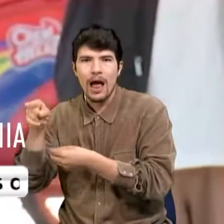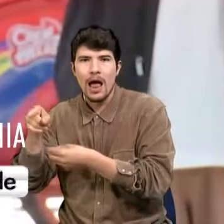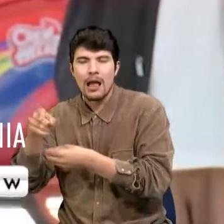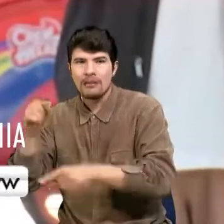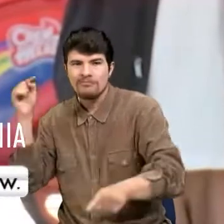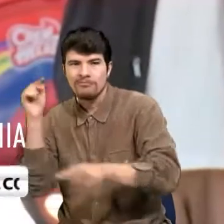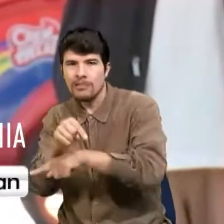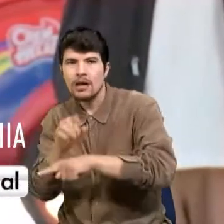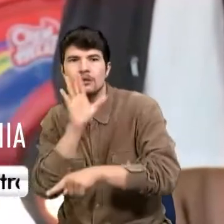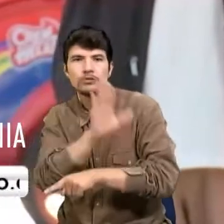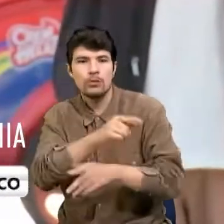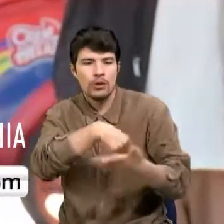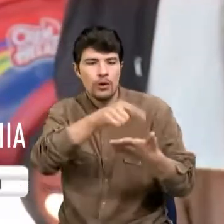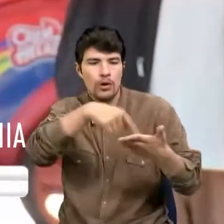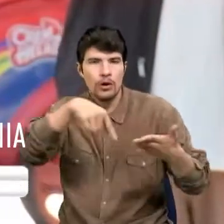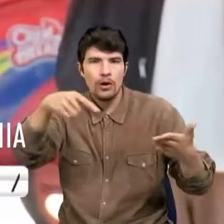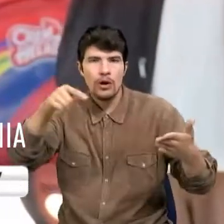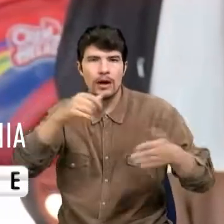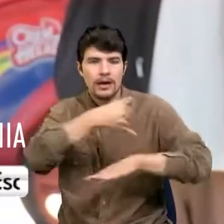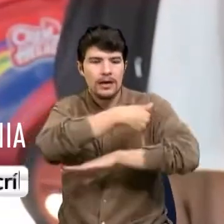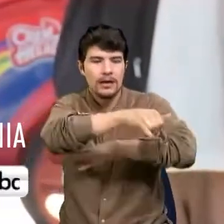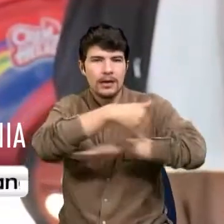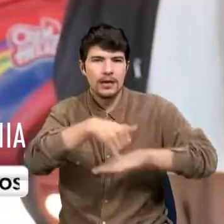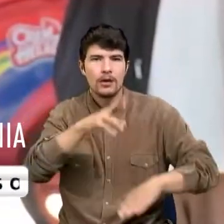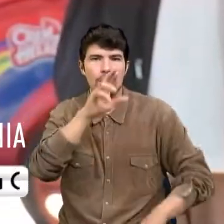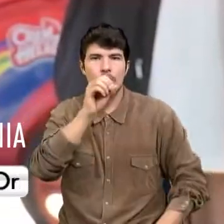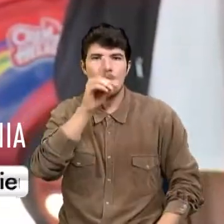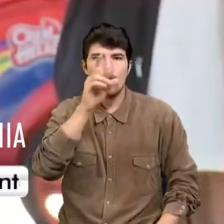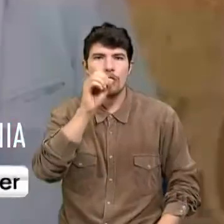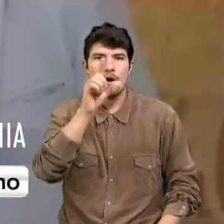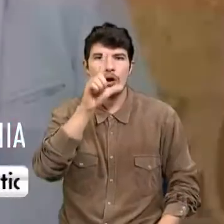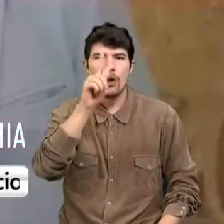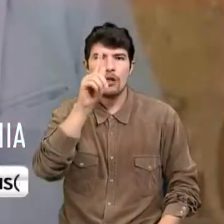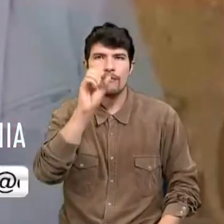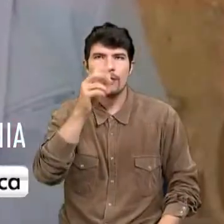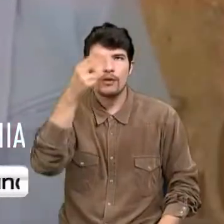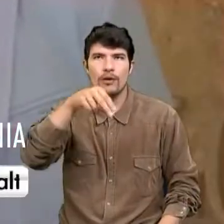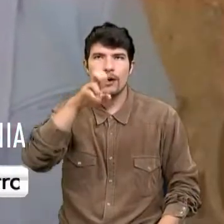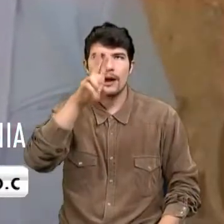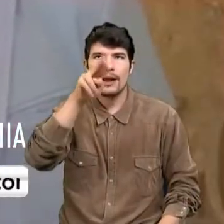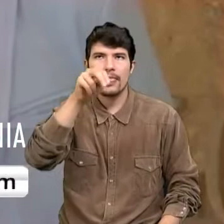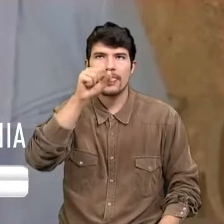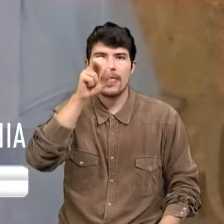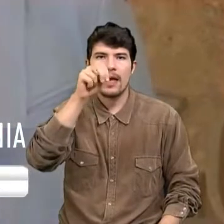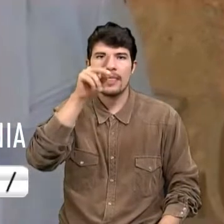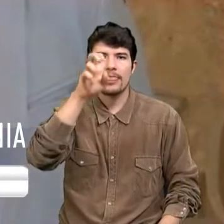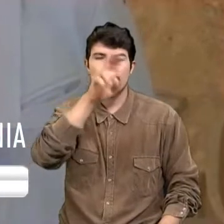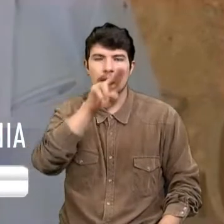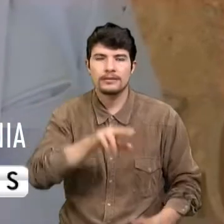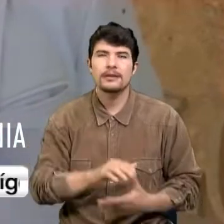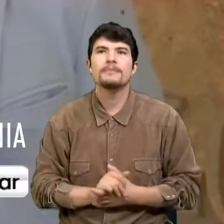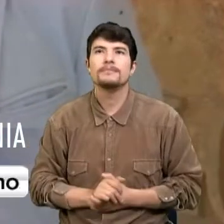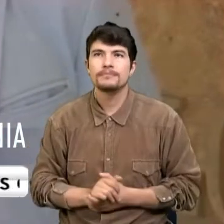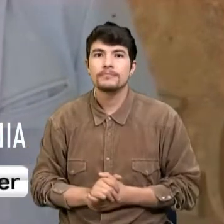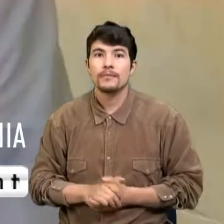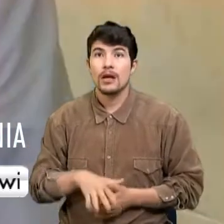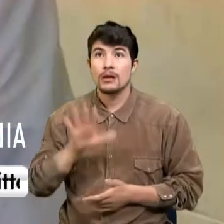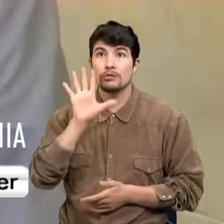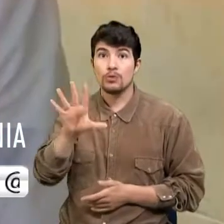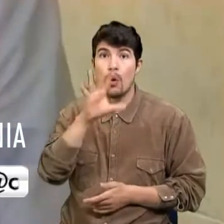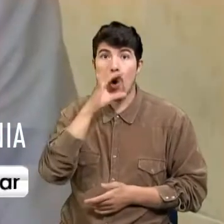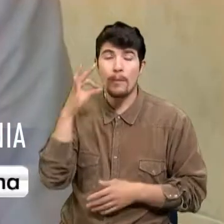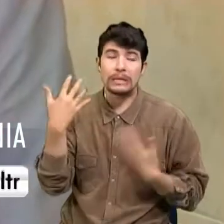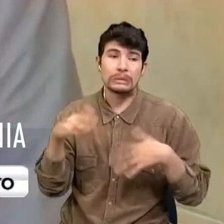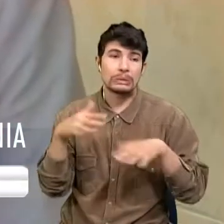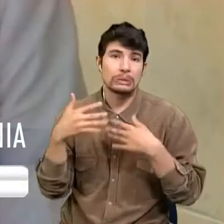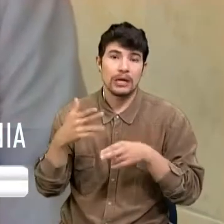cuestionó la contratación del ingeniero rodolfo hernández gilberto barajas asegura que su buen nombre se